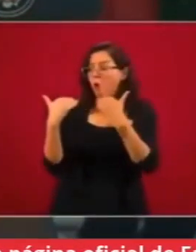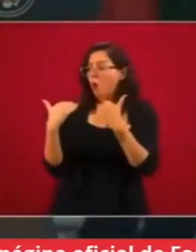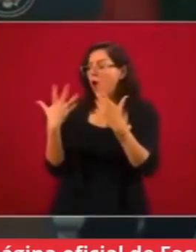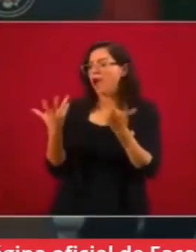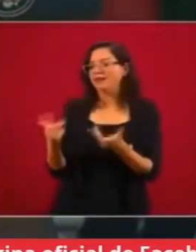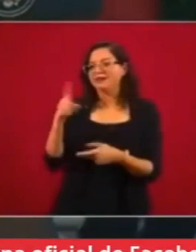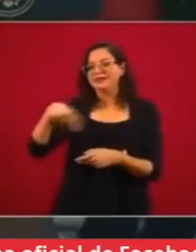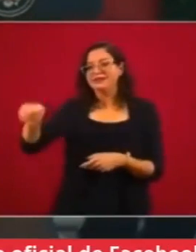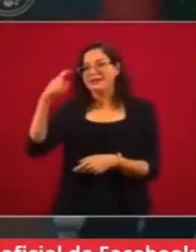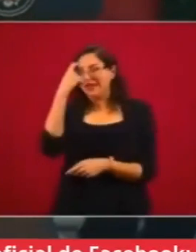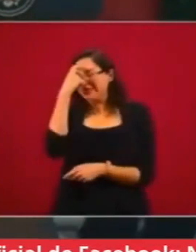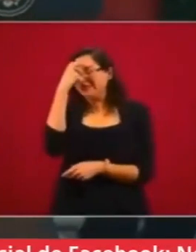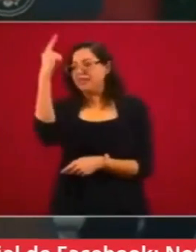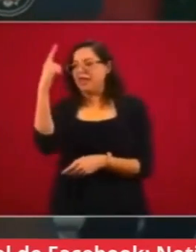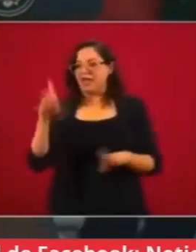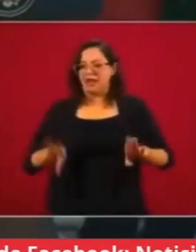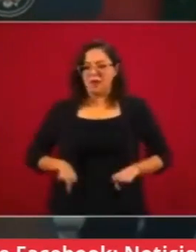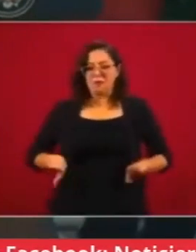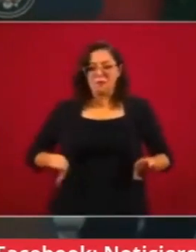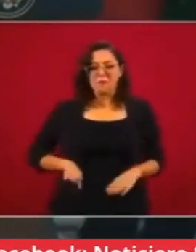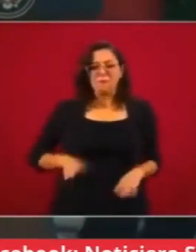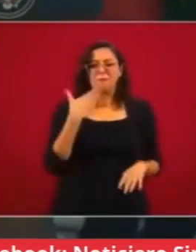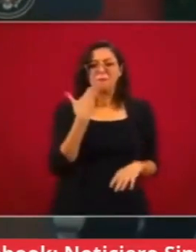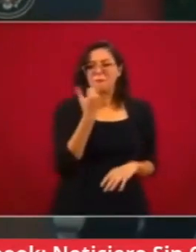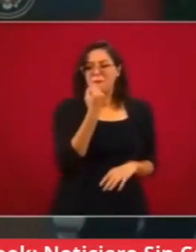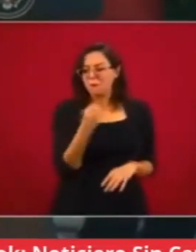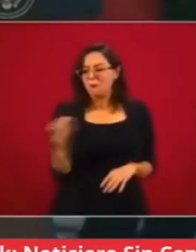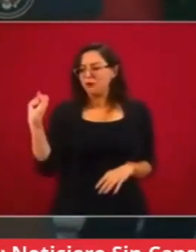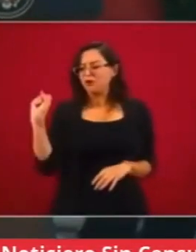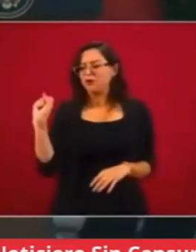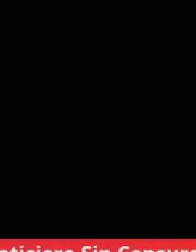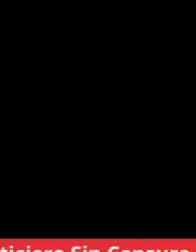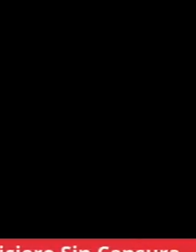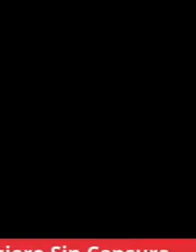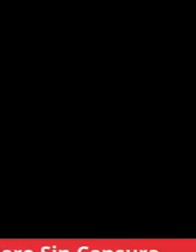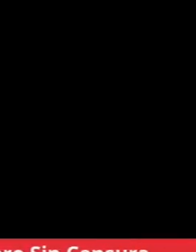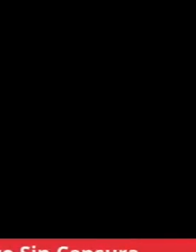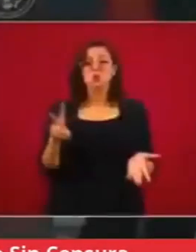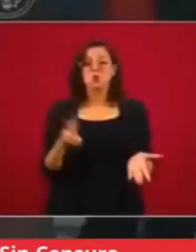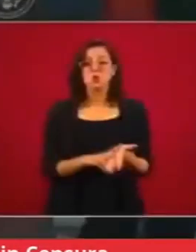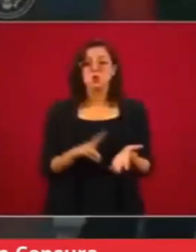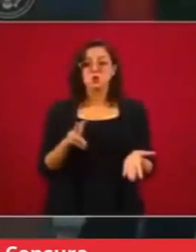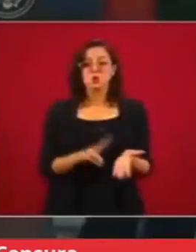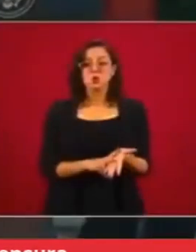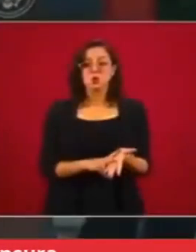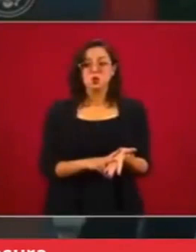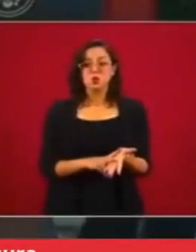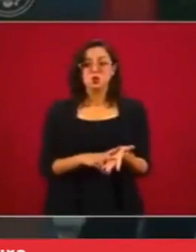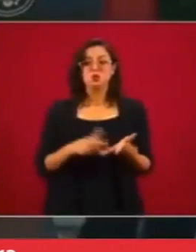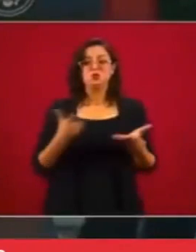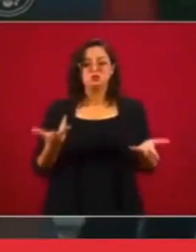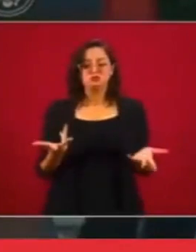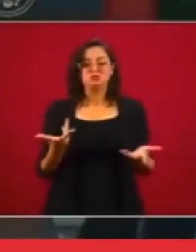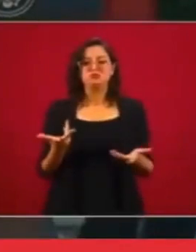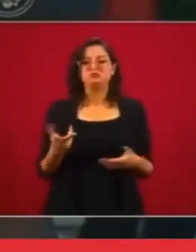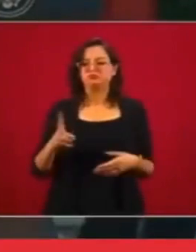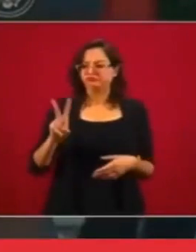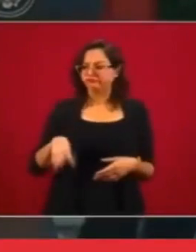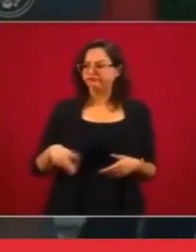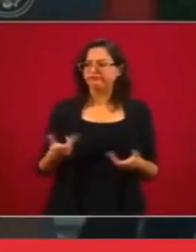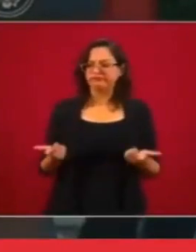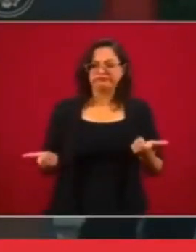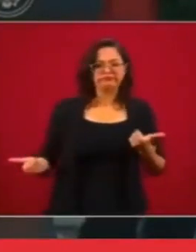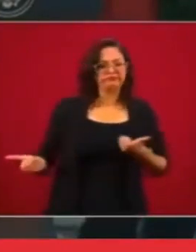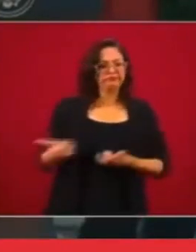a los miles y miles y miles de muertos y de víctimas de esta llamada guerra contra